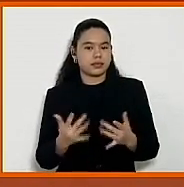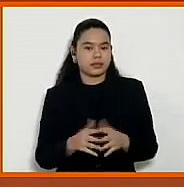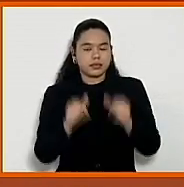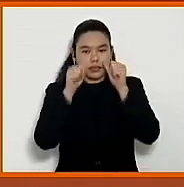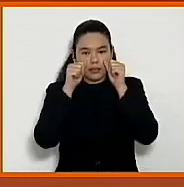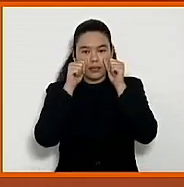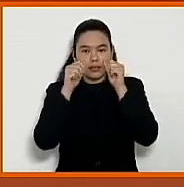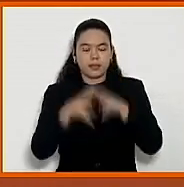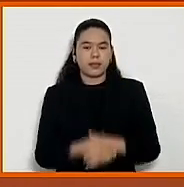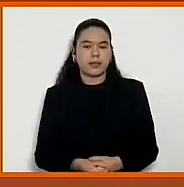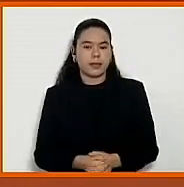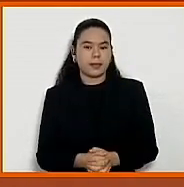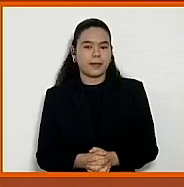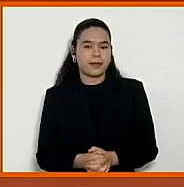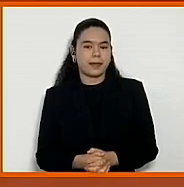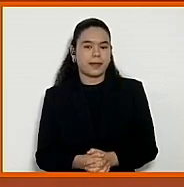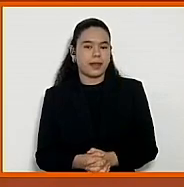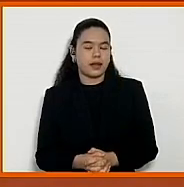Atento.